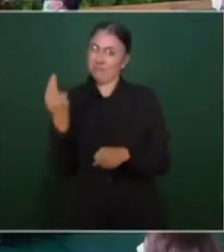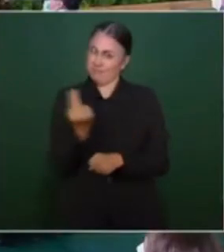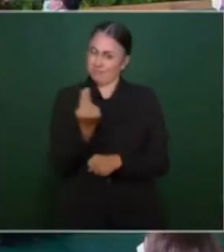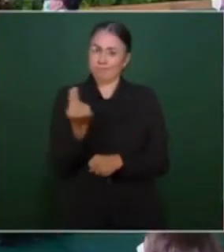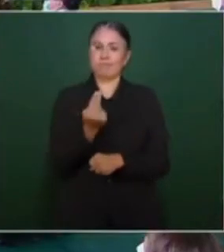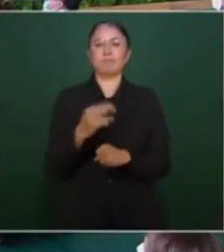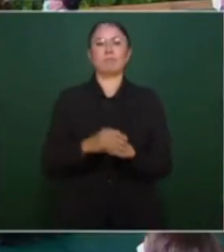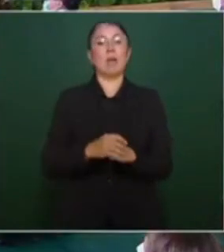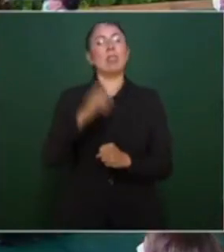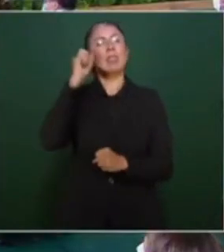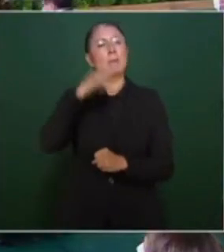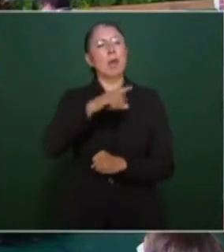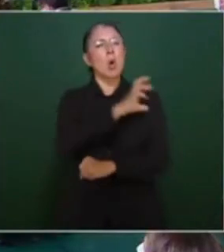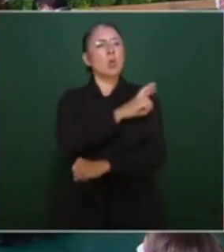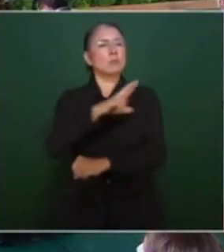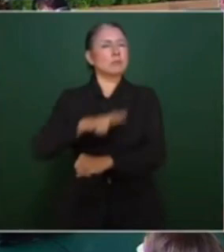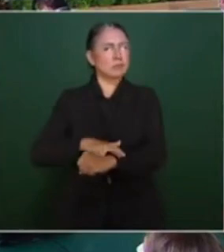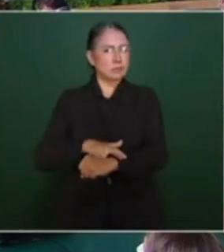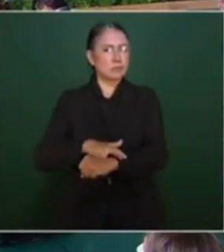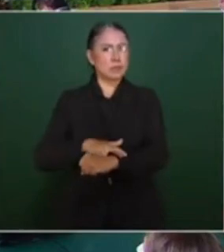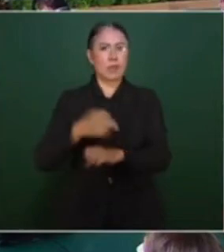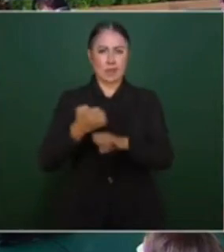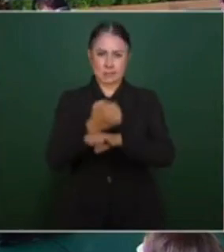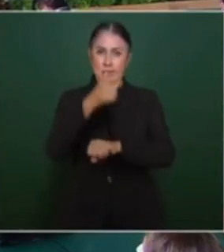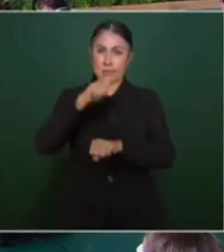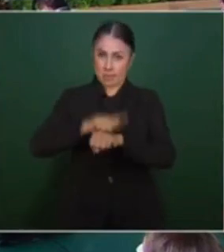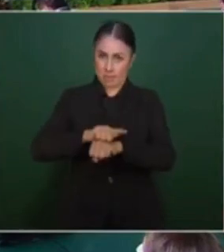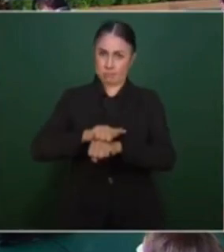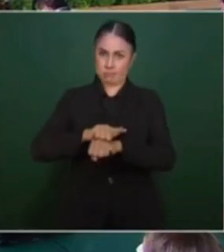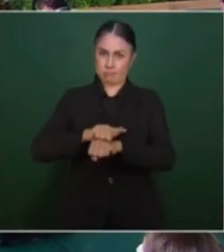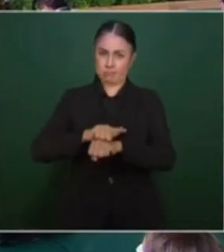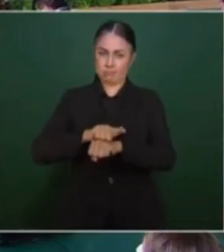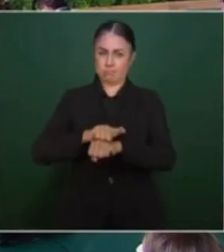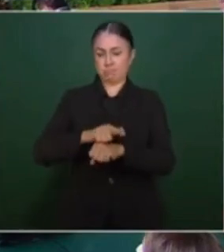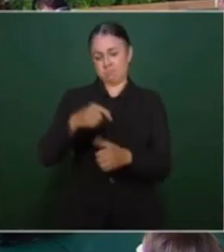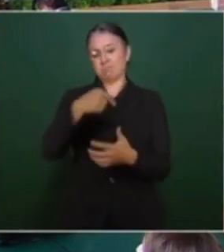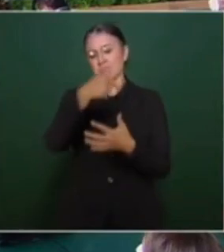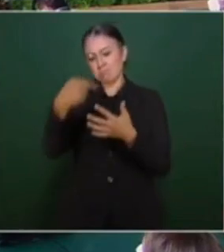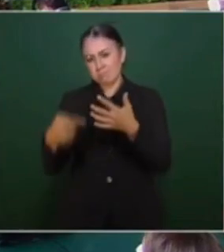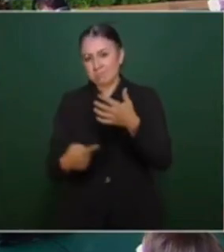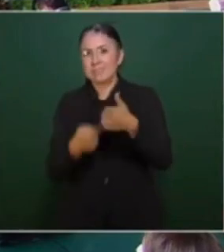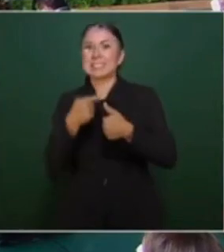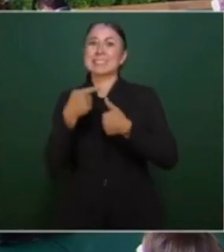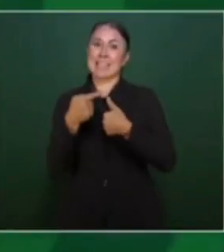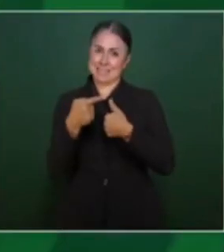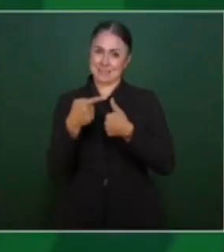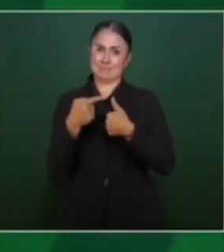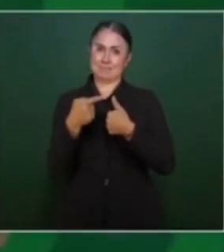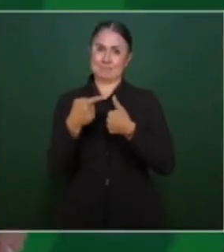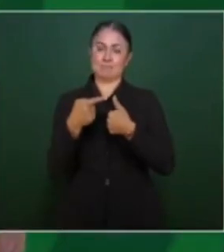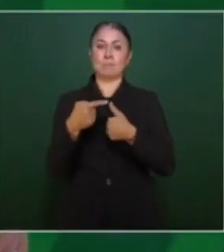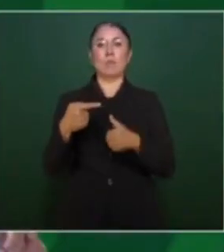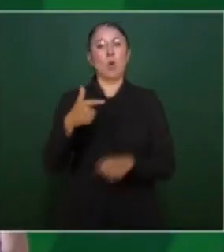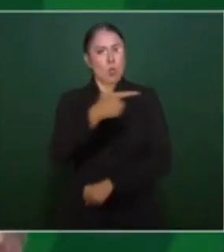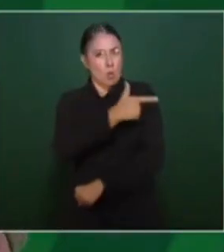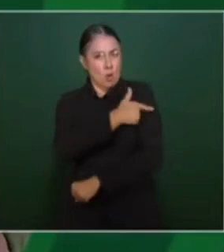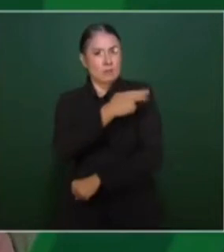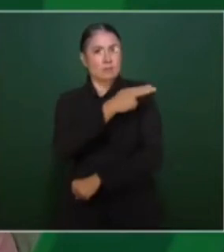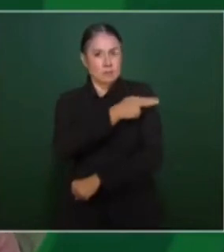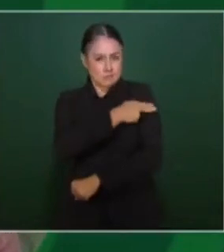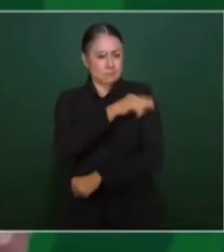la coordinación estatal para tener un total de 6 instalaciones de la Guardia Nacional.